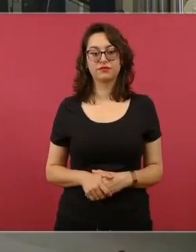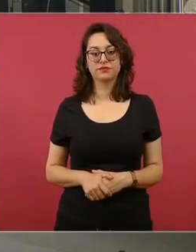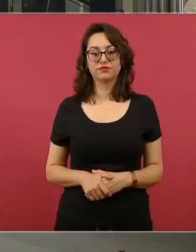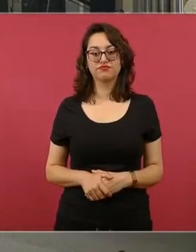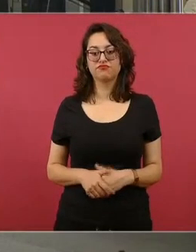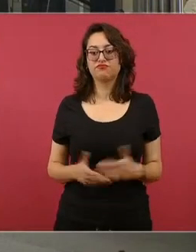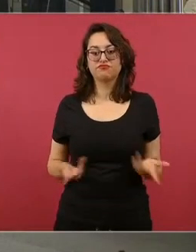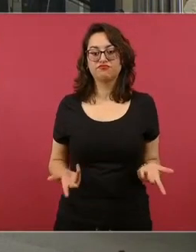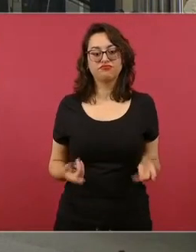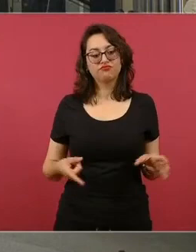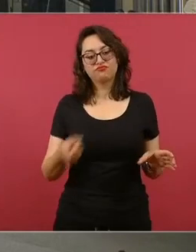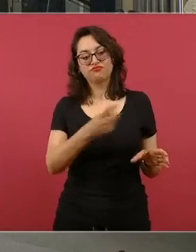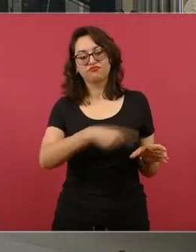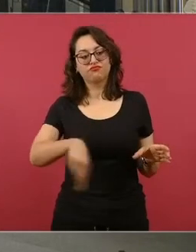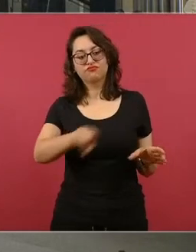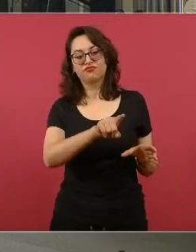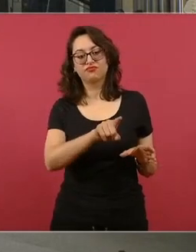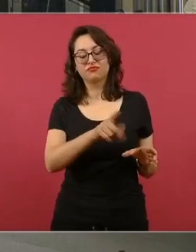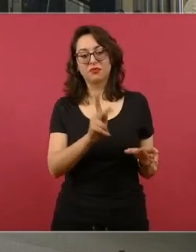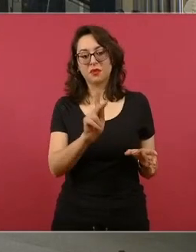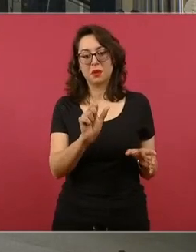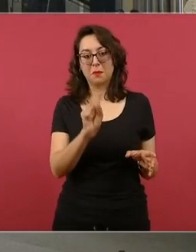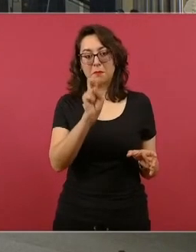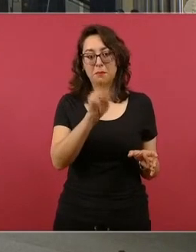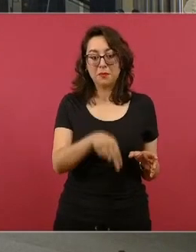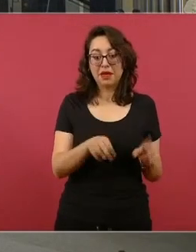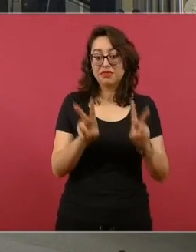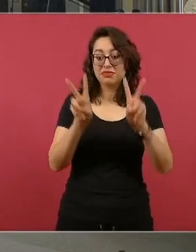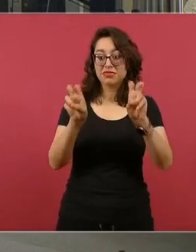Nunca han estado a favor